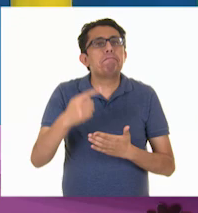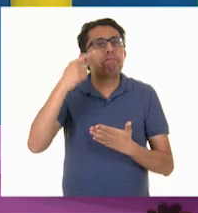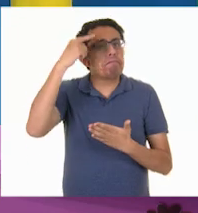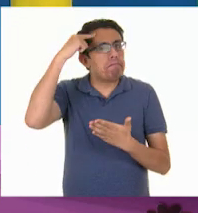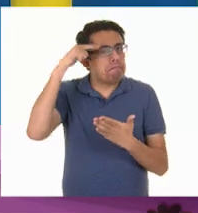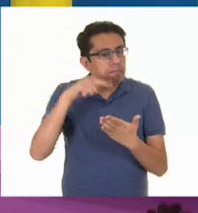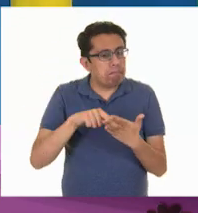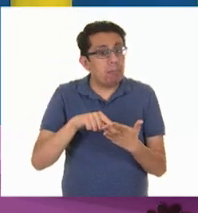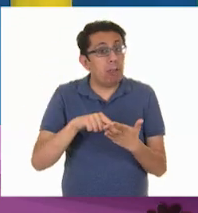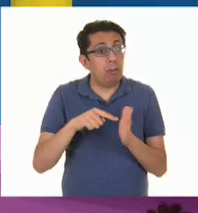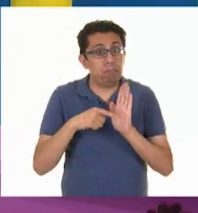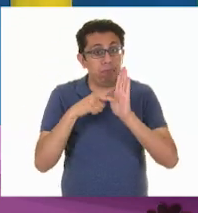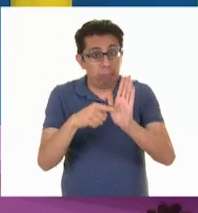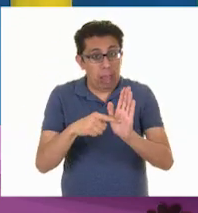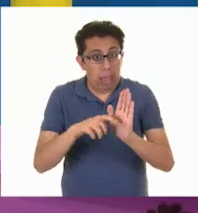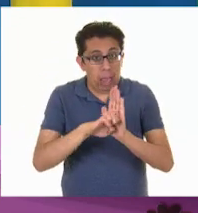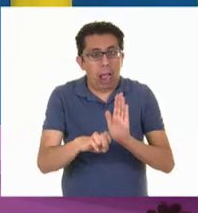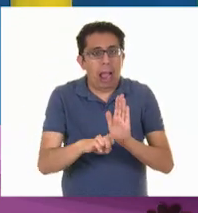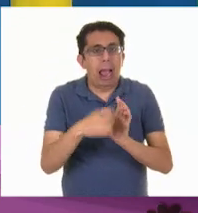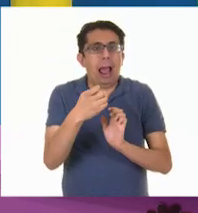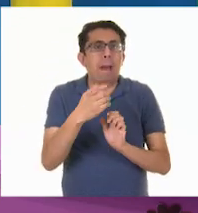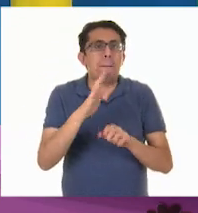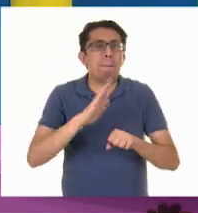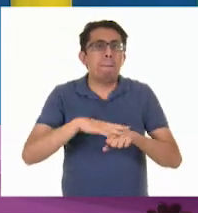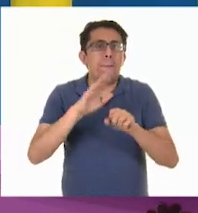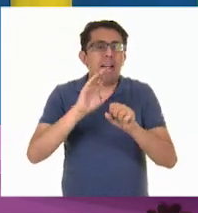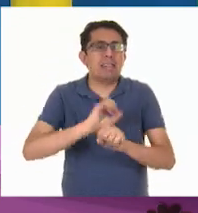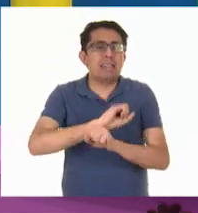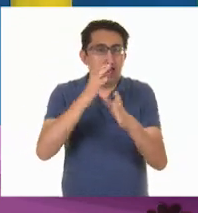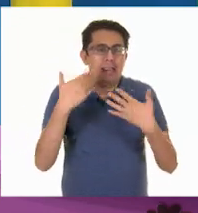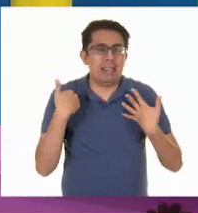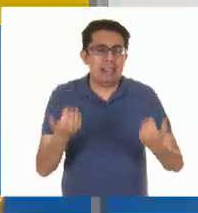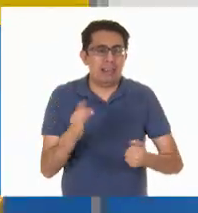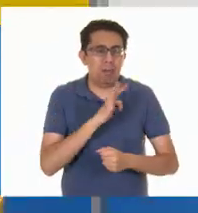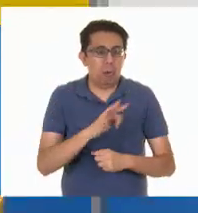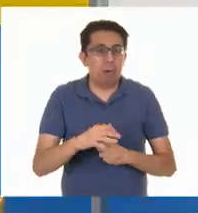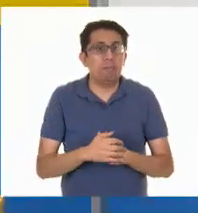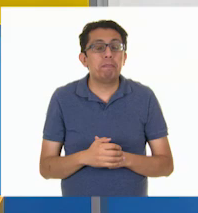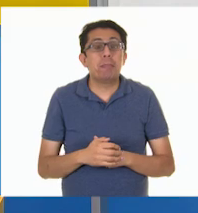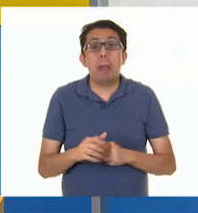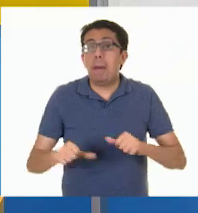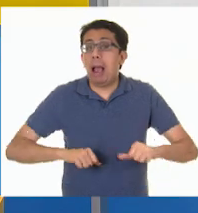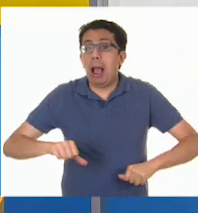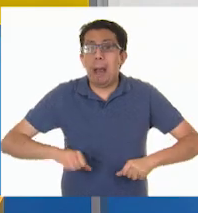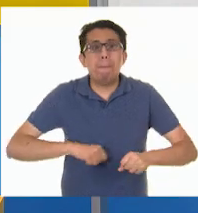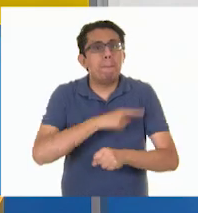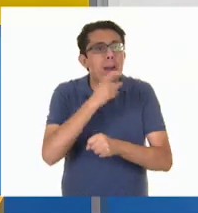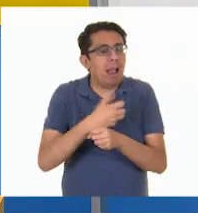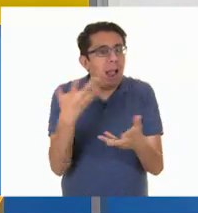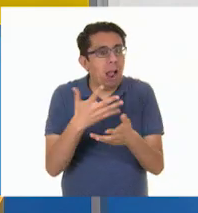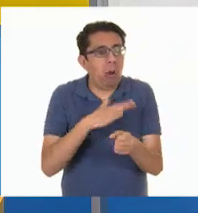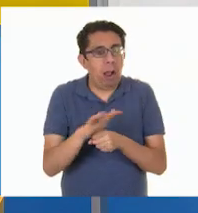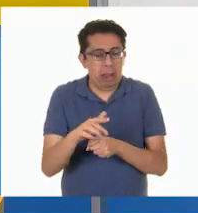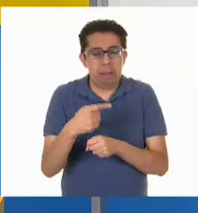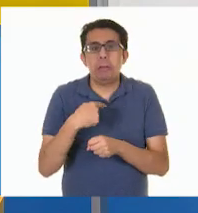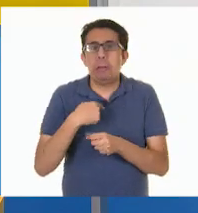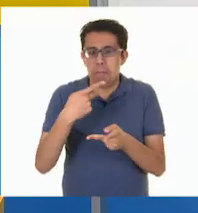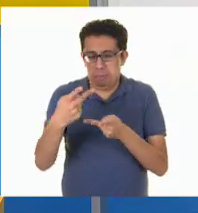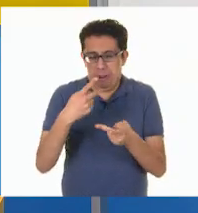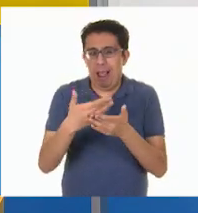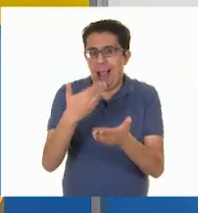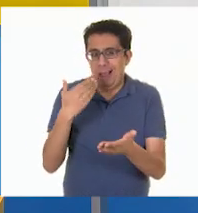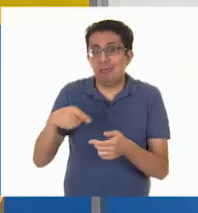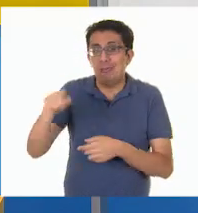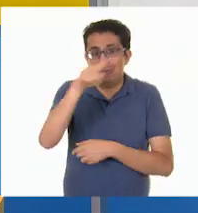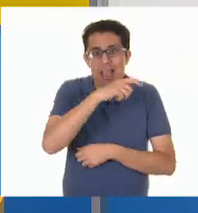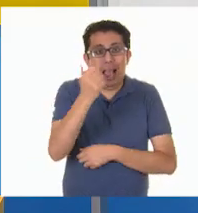prácticos nos puede quedar más claro. ¿Qué actividad tiene en mente para iniciar, maestra? Van a ver lo que tengo preparado alumnas y alumnos